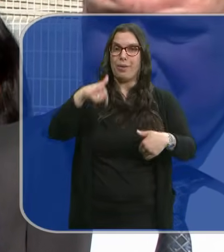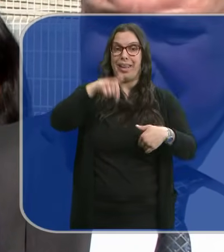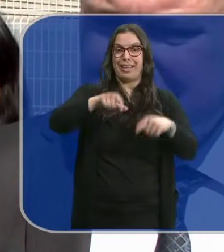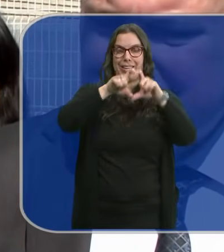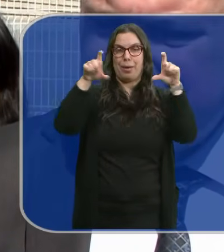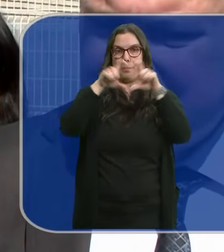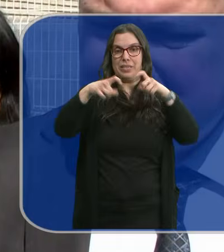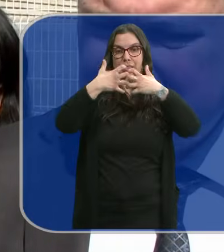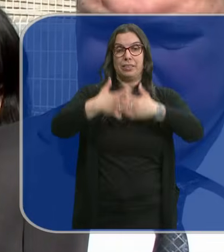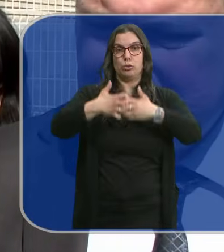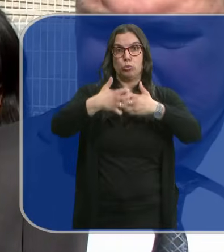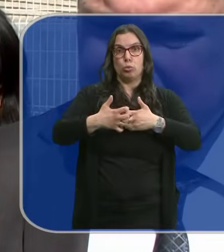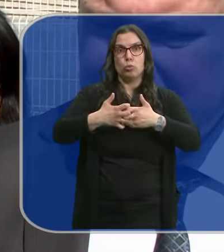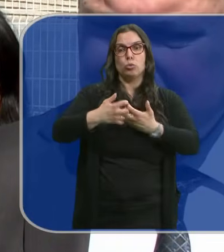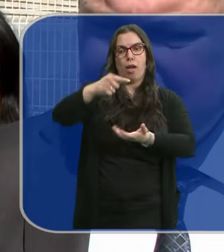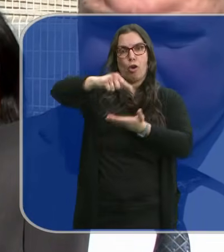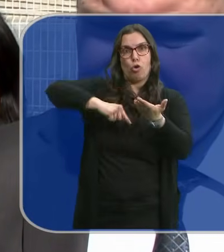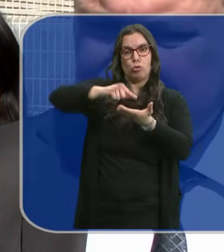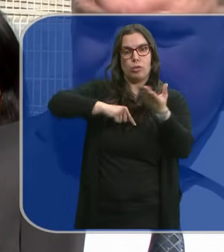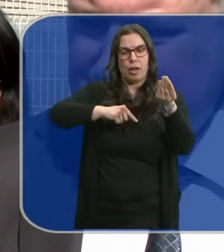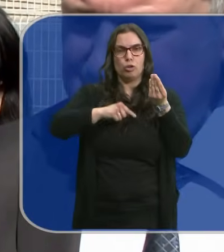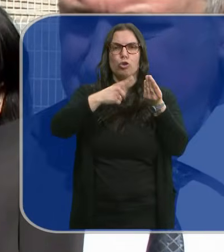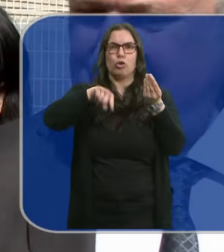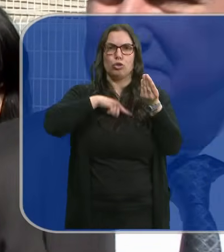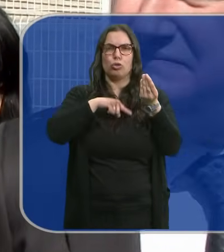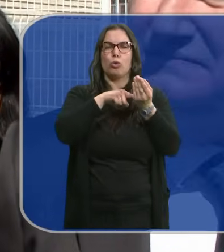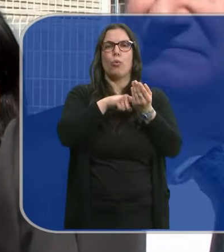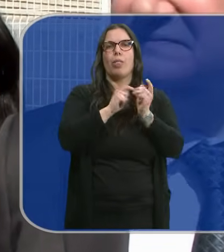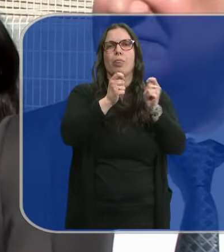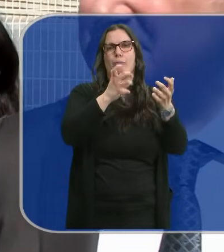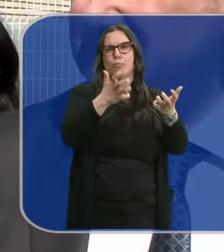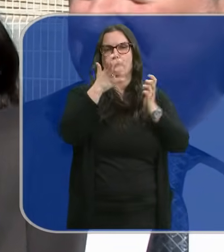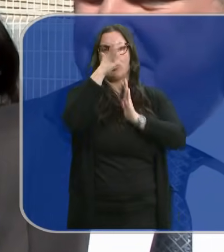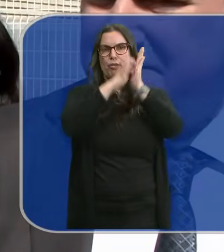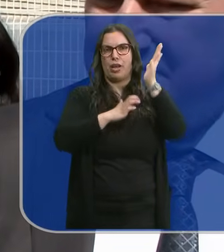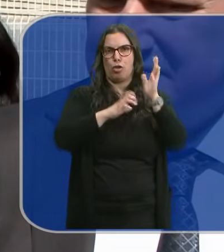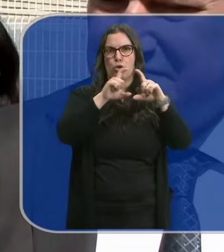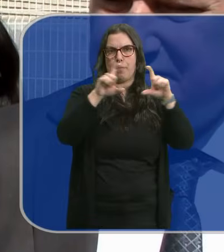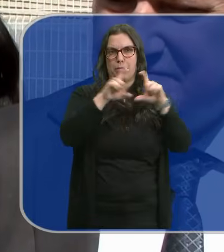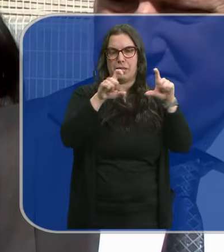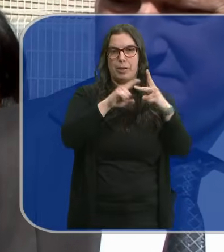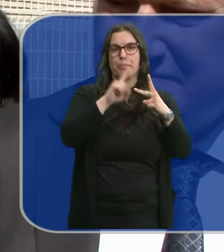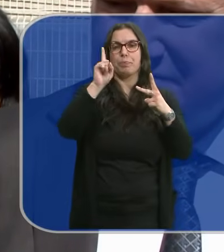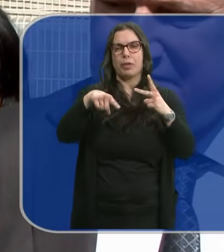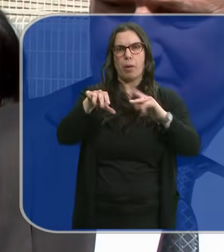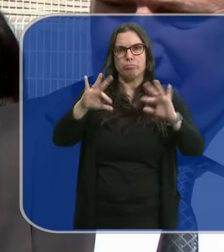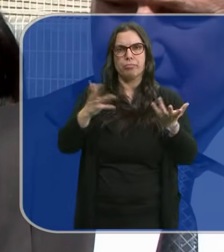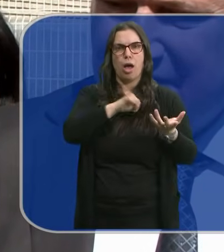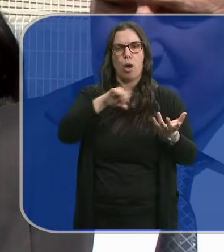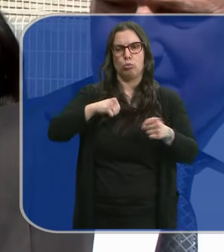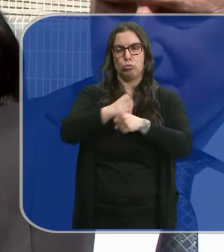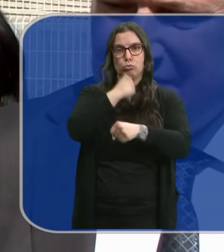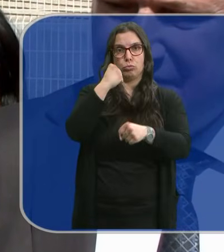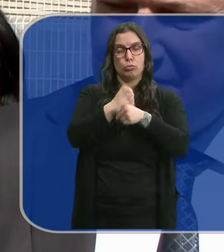empresas, que la industria en las cabeceras de comarca puedan realizar en el futuro. Bonificar también el autoempleo a